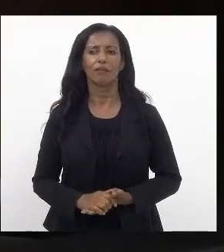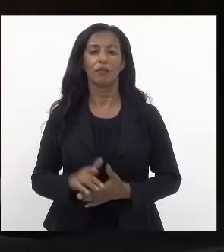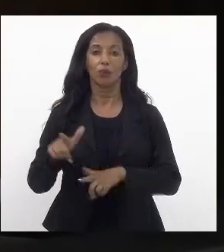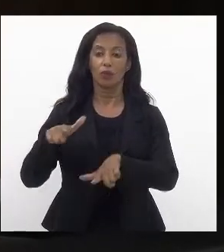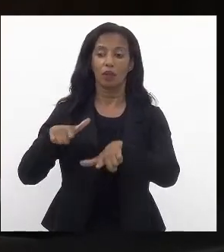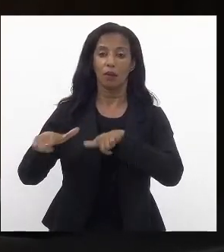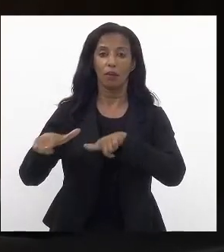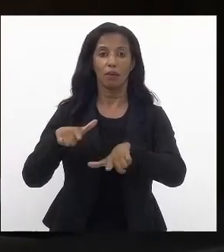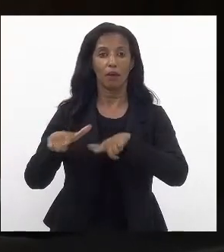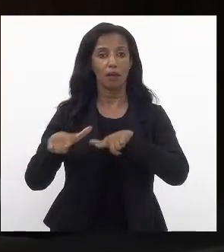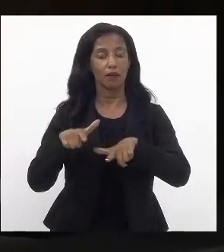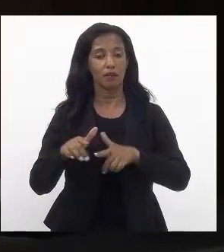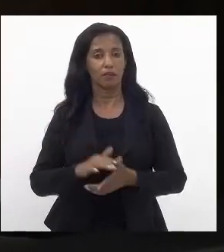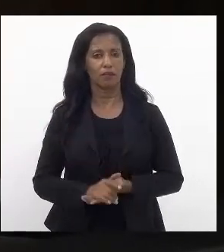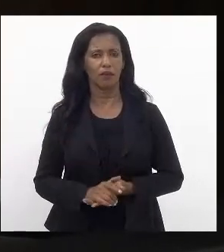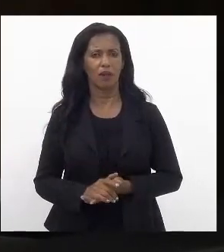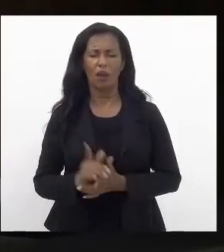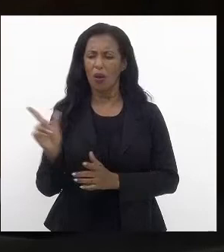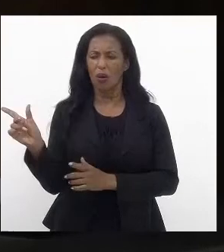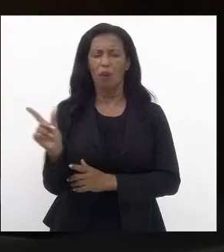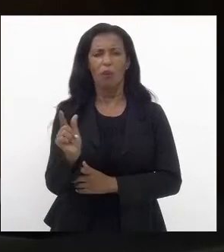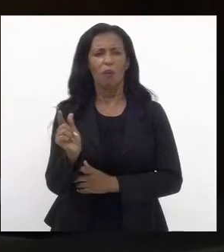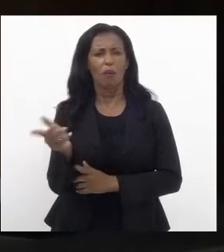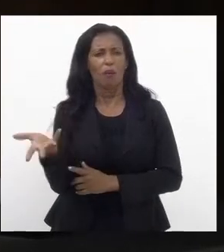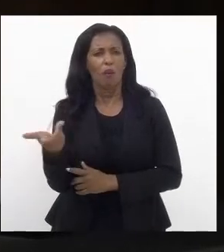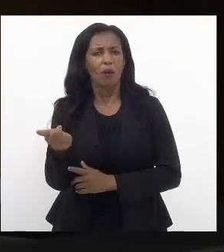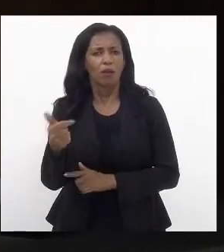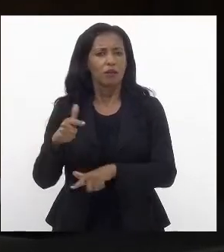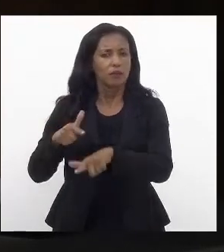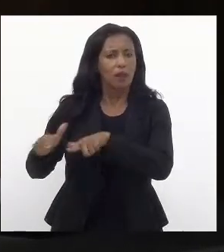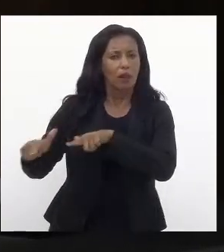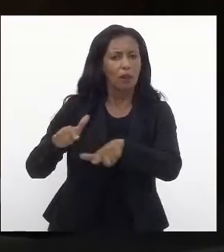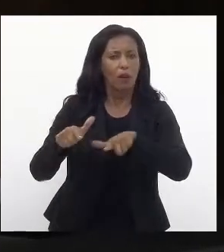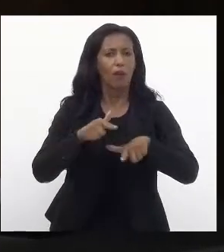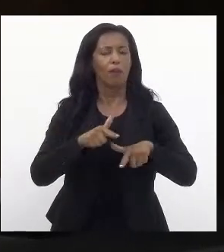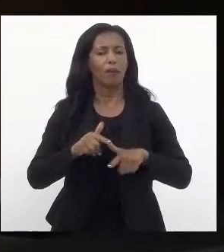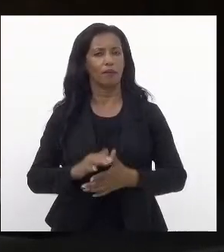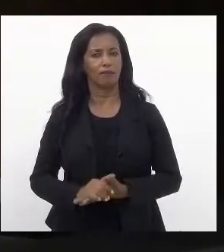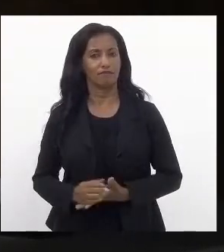obra, porque es una obra, el martirio es una obra